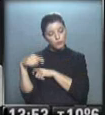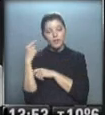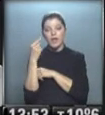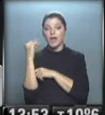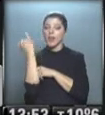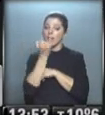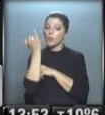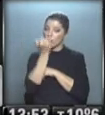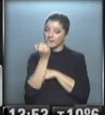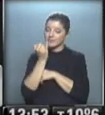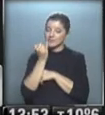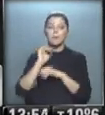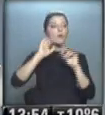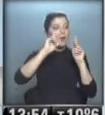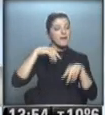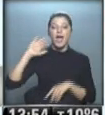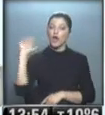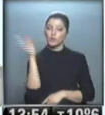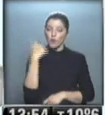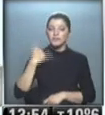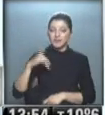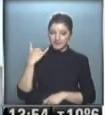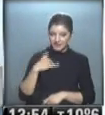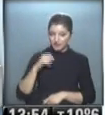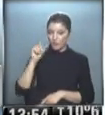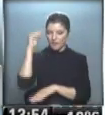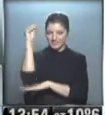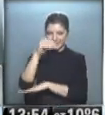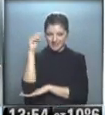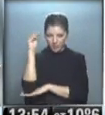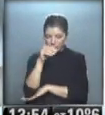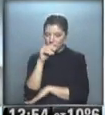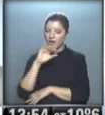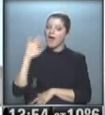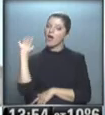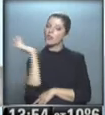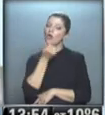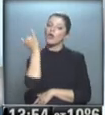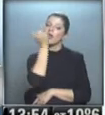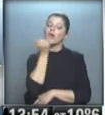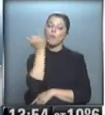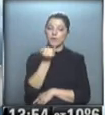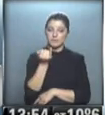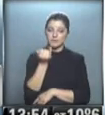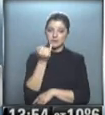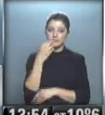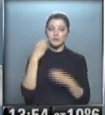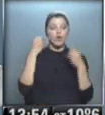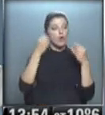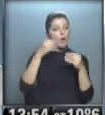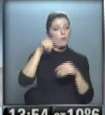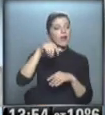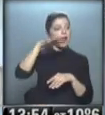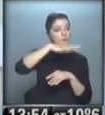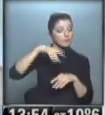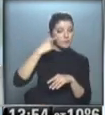y que le digas a todos los argentinos y a todos los santacruceños cómo vamos a lograr que los habitantes de la